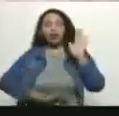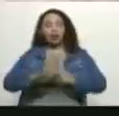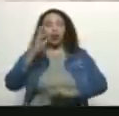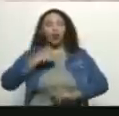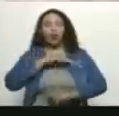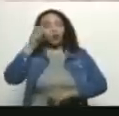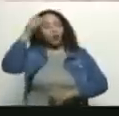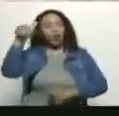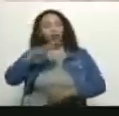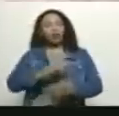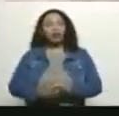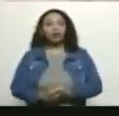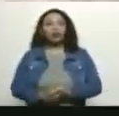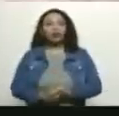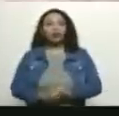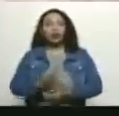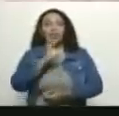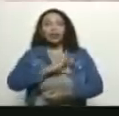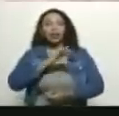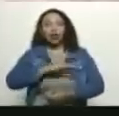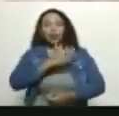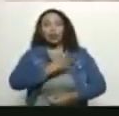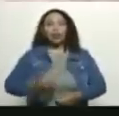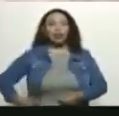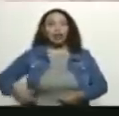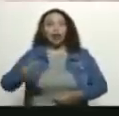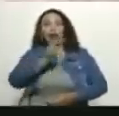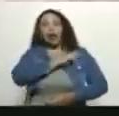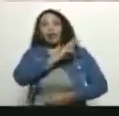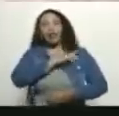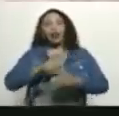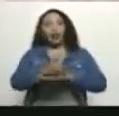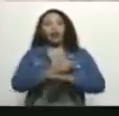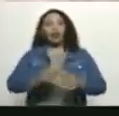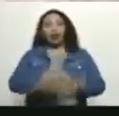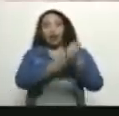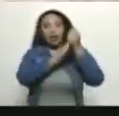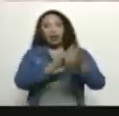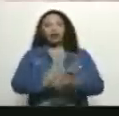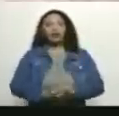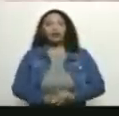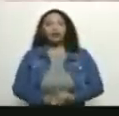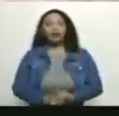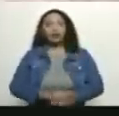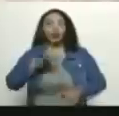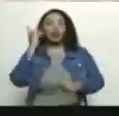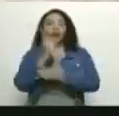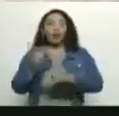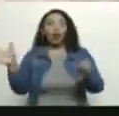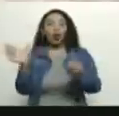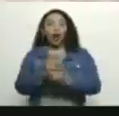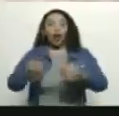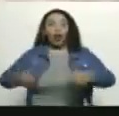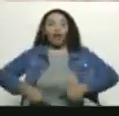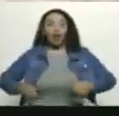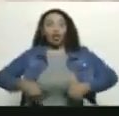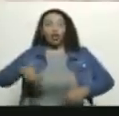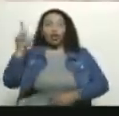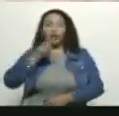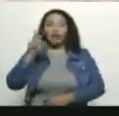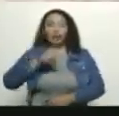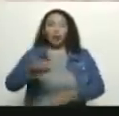nuestro pueblo. Señores presidentes, jefes de gobierno y de delegación, debemos lograr los acuerdos necesarios